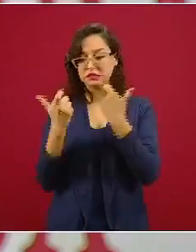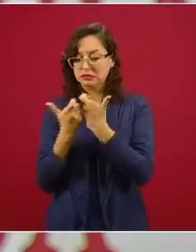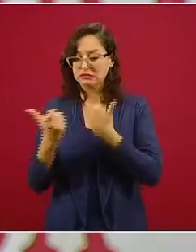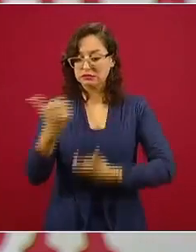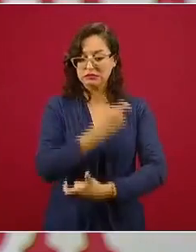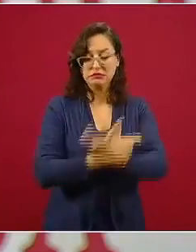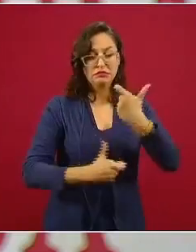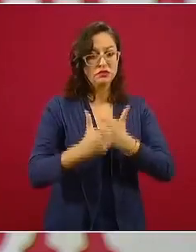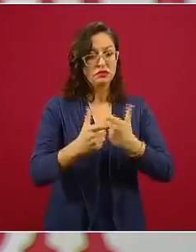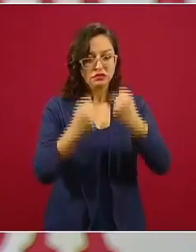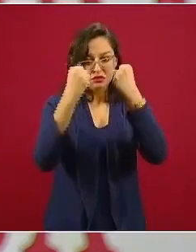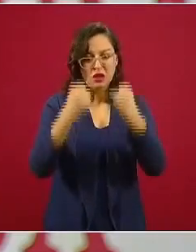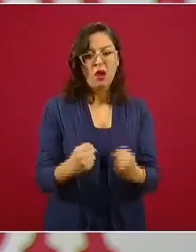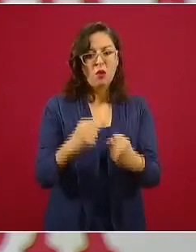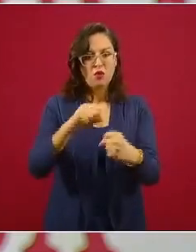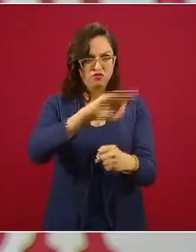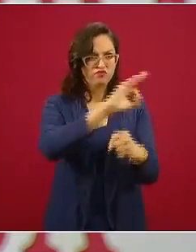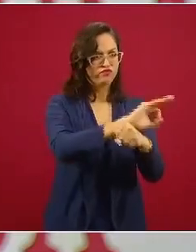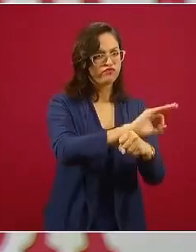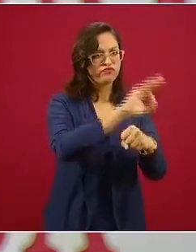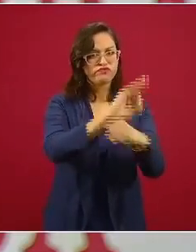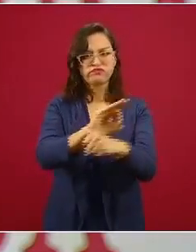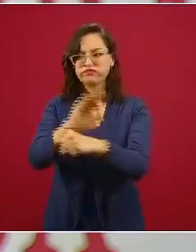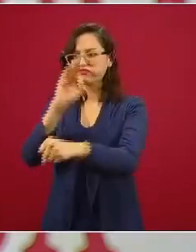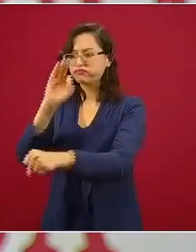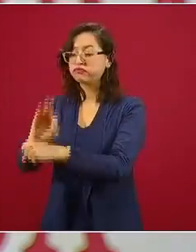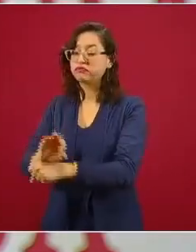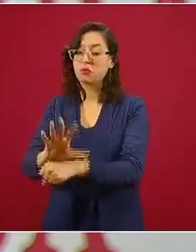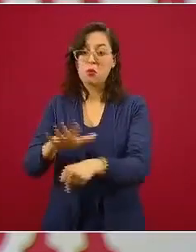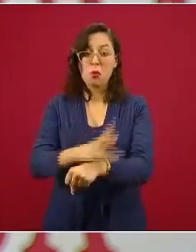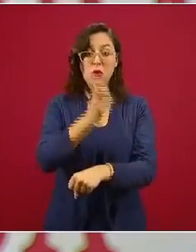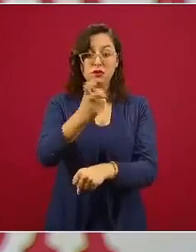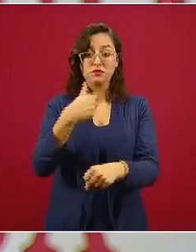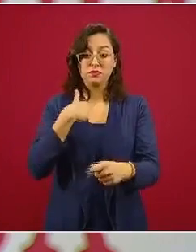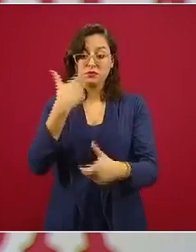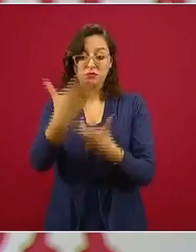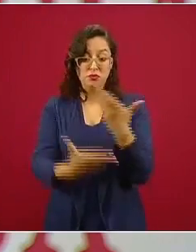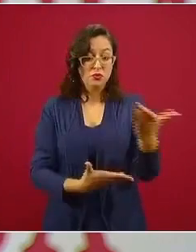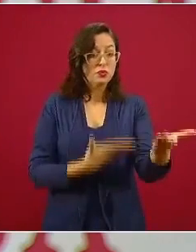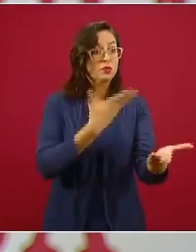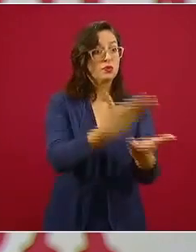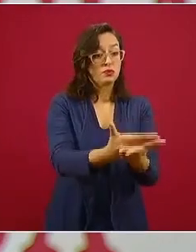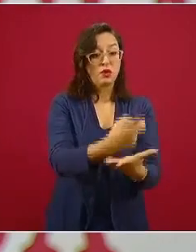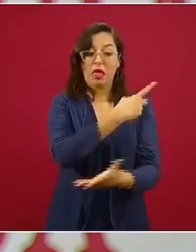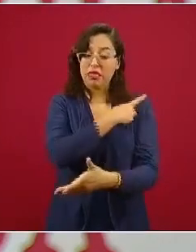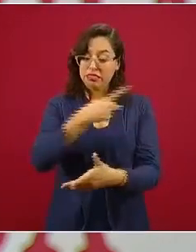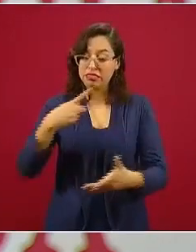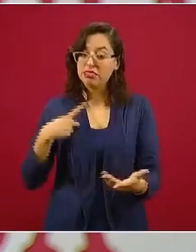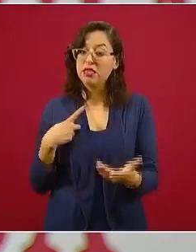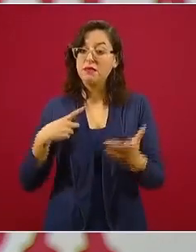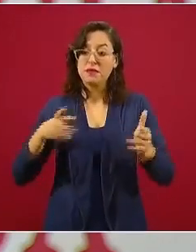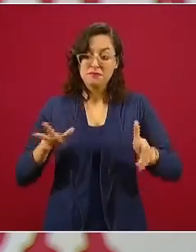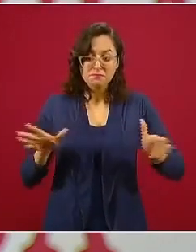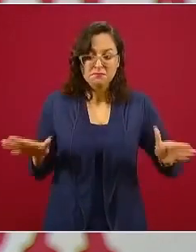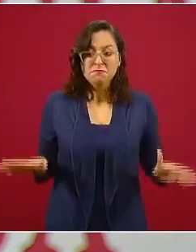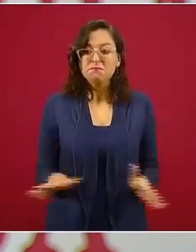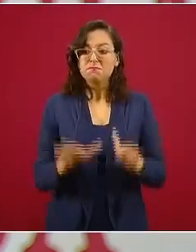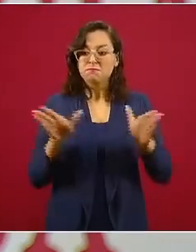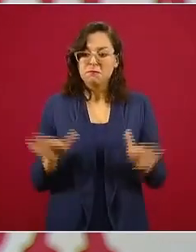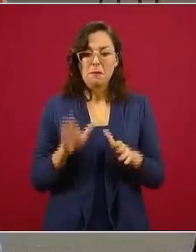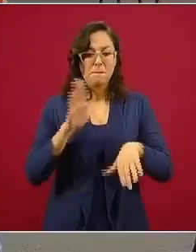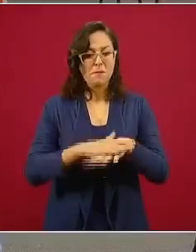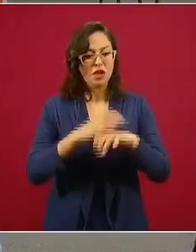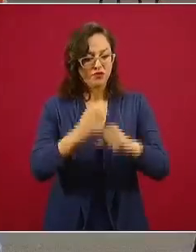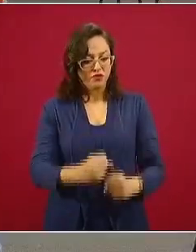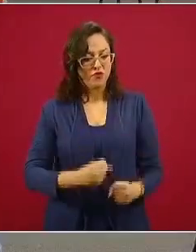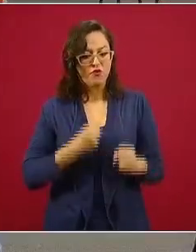Y pensamos, y piensa el presidente López Obrador, que vale la pena promoverlo, consolidarlo, expandirlo, porque